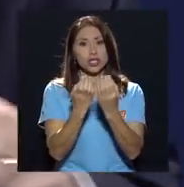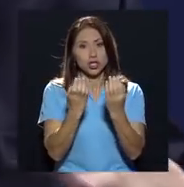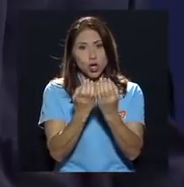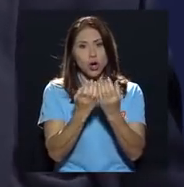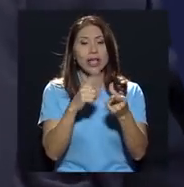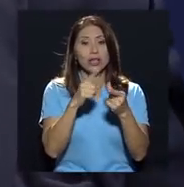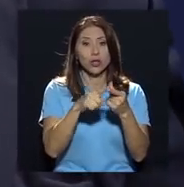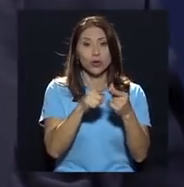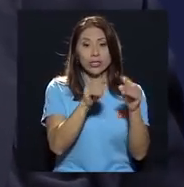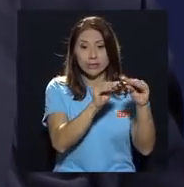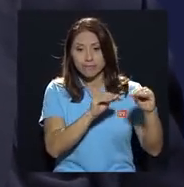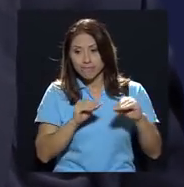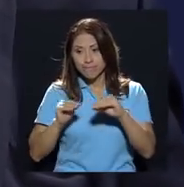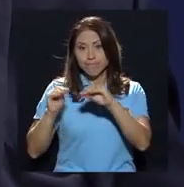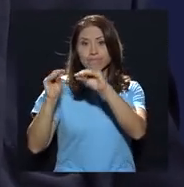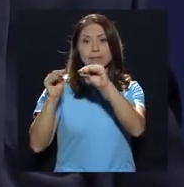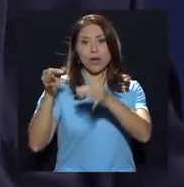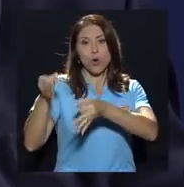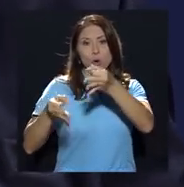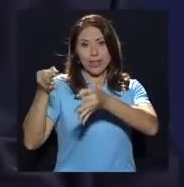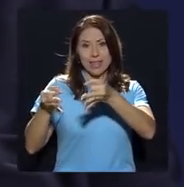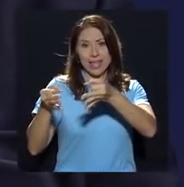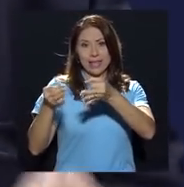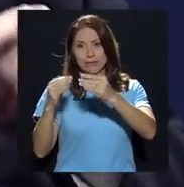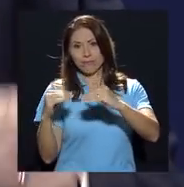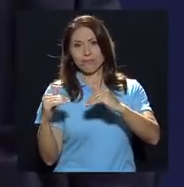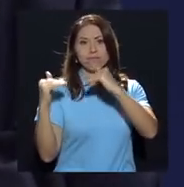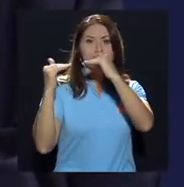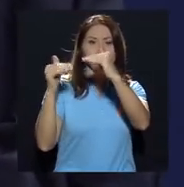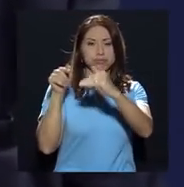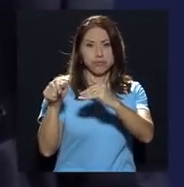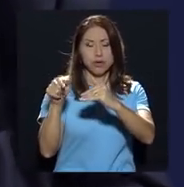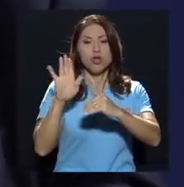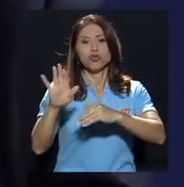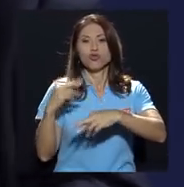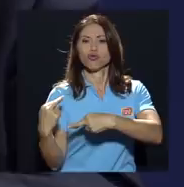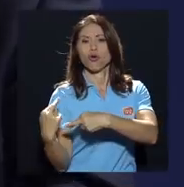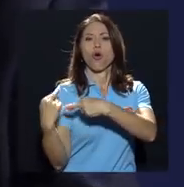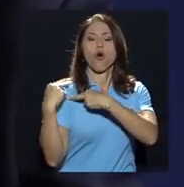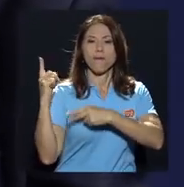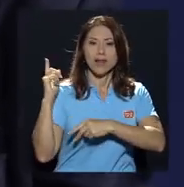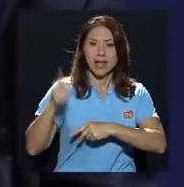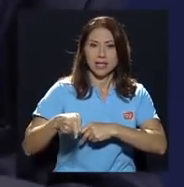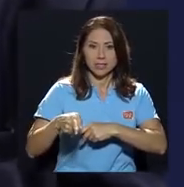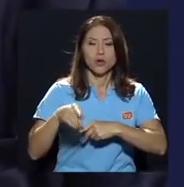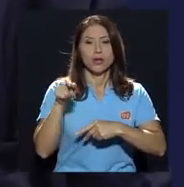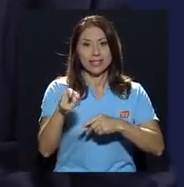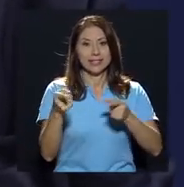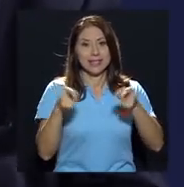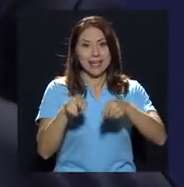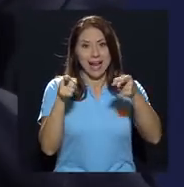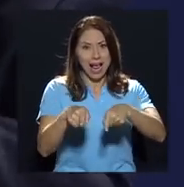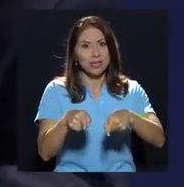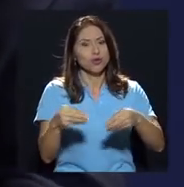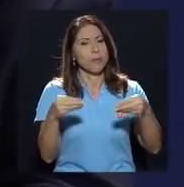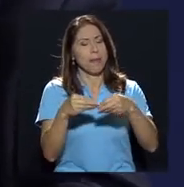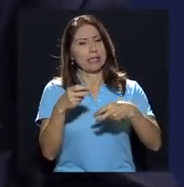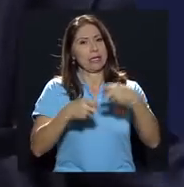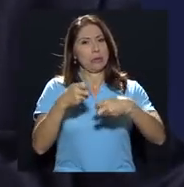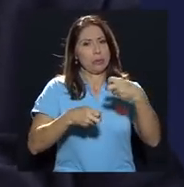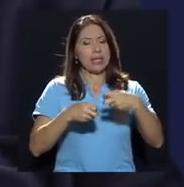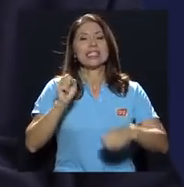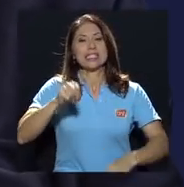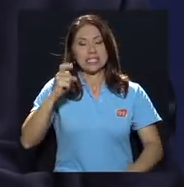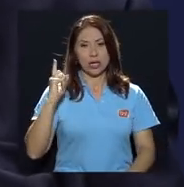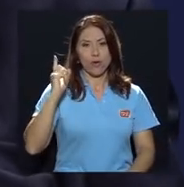la comisión es aumente el caso la corte que es un tribunal o órgano jurisdiccional cuyas obligaciones en casos contenciosos si